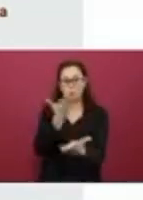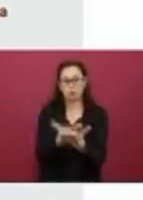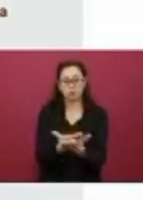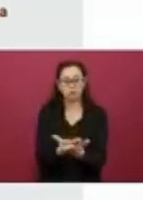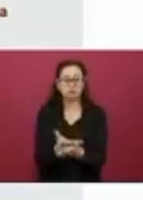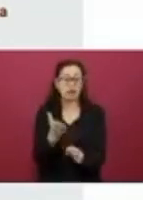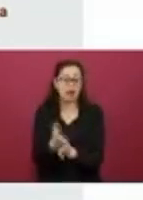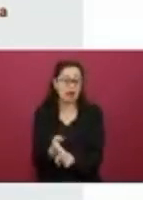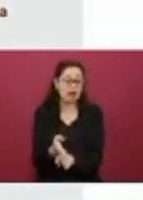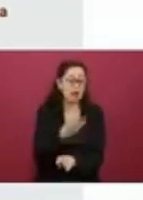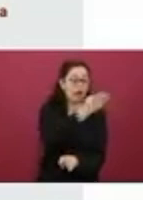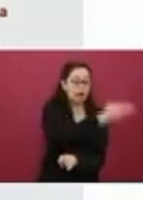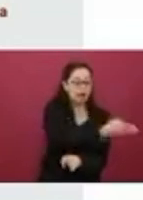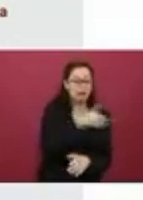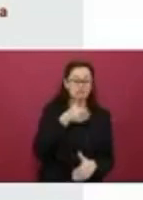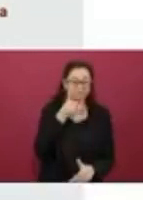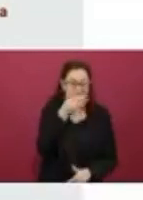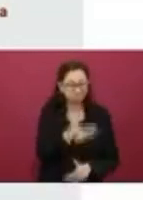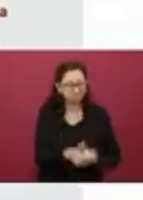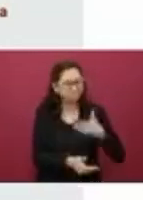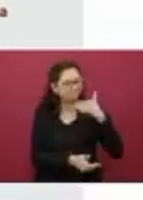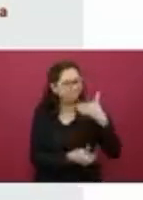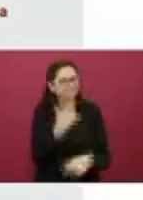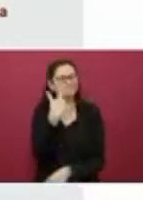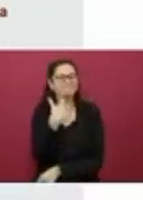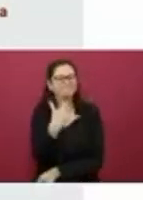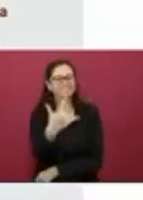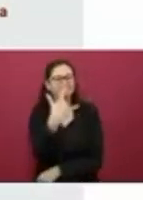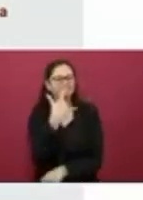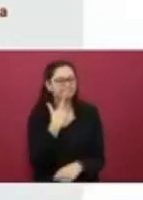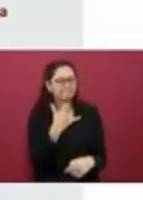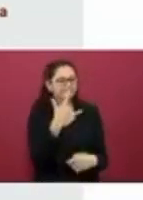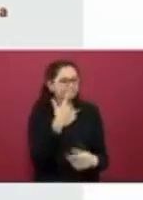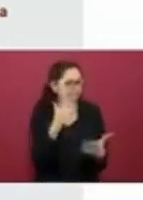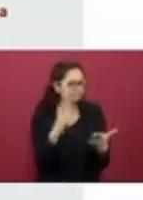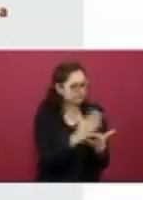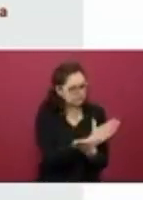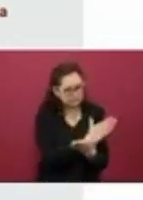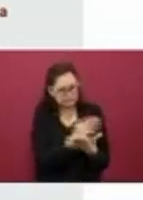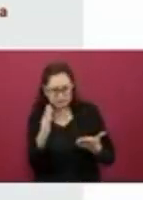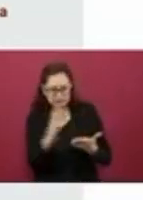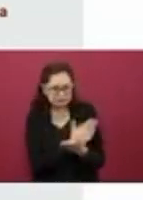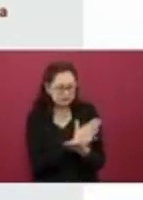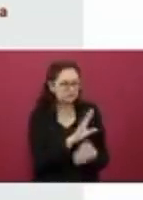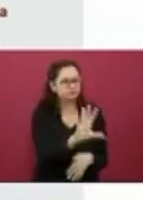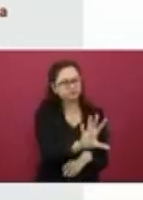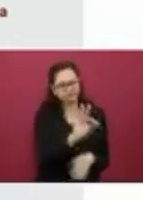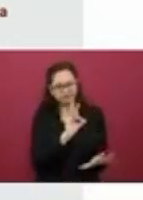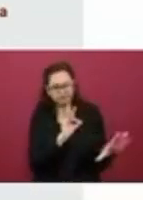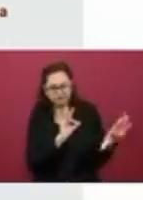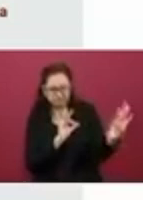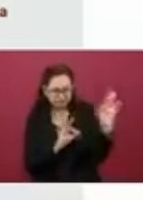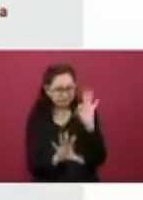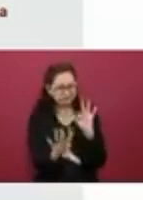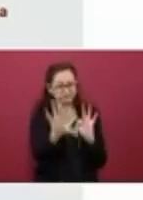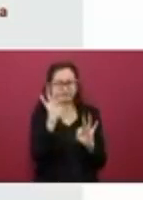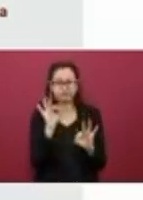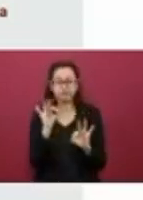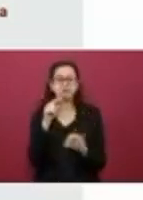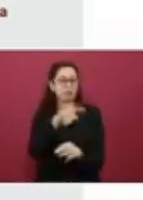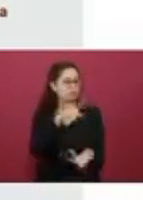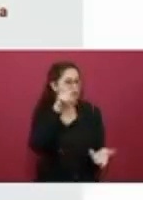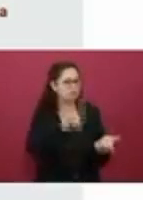riguroso proceso de selección en donde aquí se encuentran todas las calificaciones